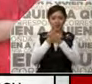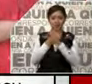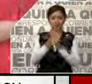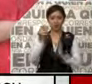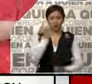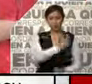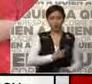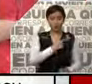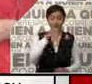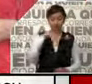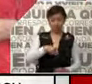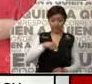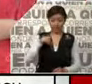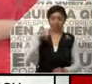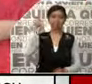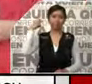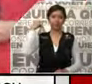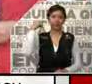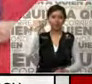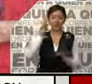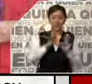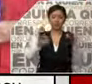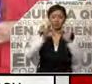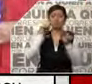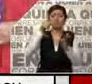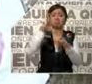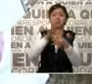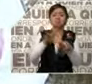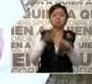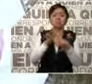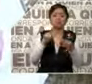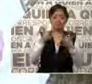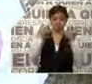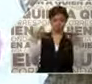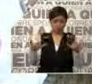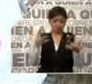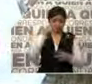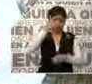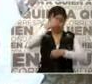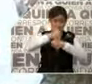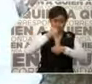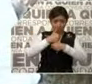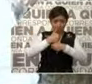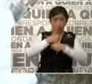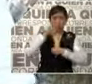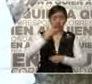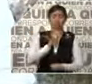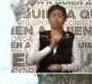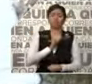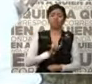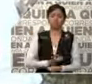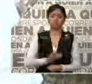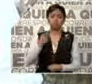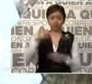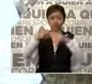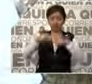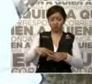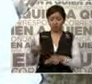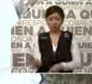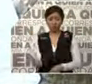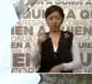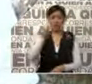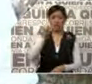gusto desde el corazón de la capital michoacana para reportarles el caso de una abuela que está bastante mortificada por su pequeño nieto